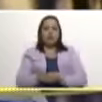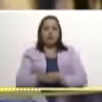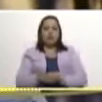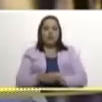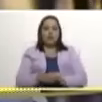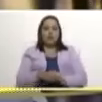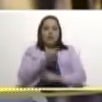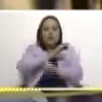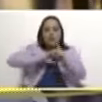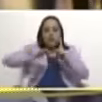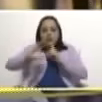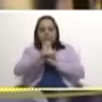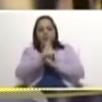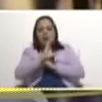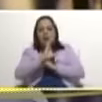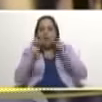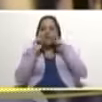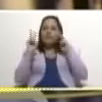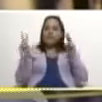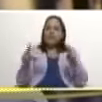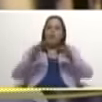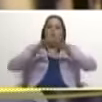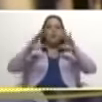su cultura, su visión.